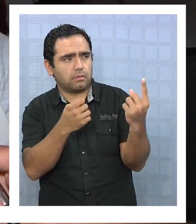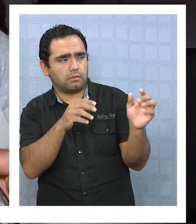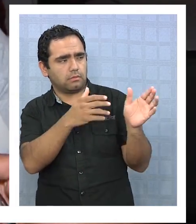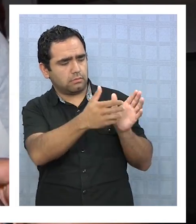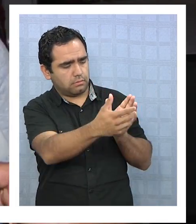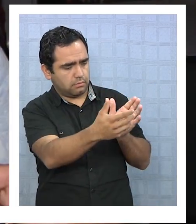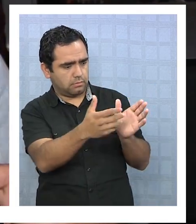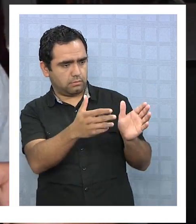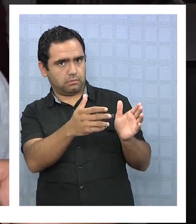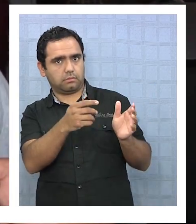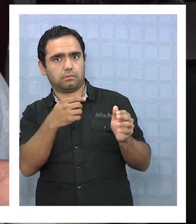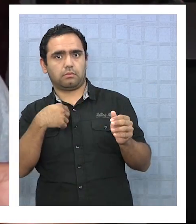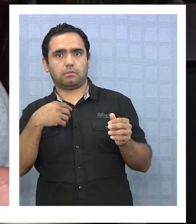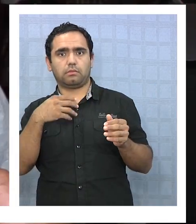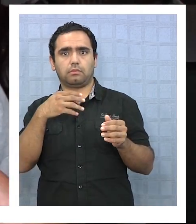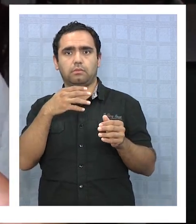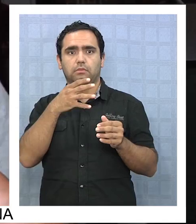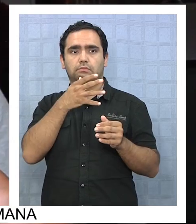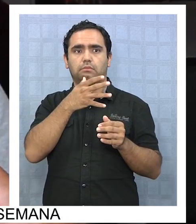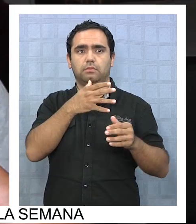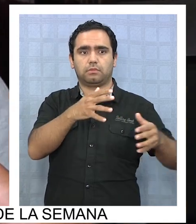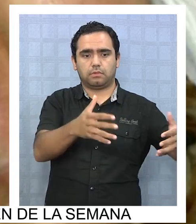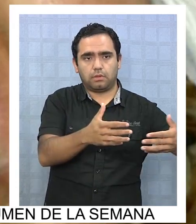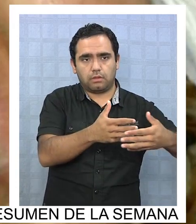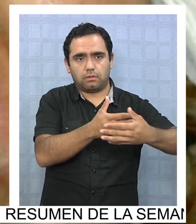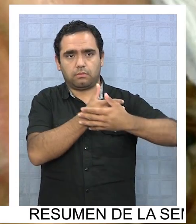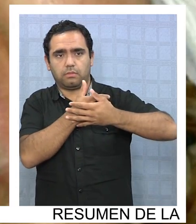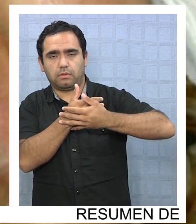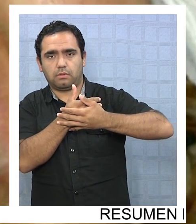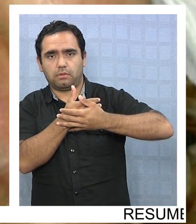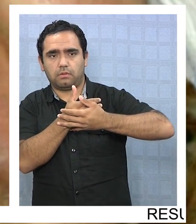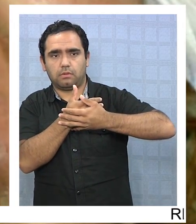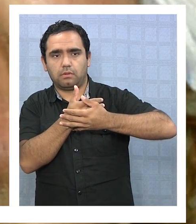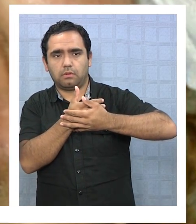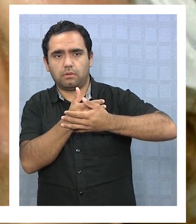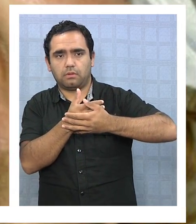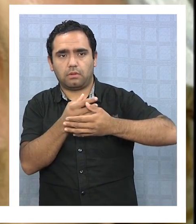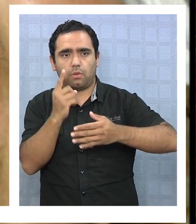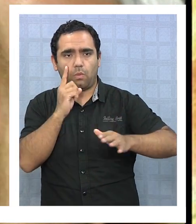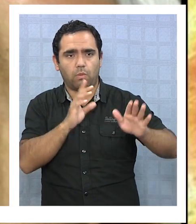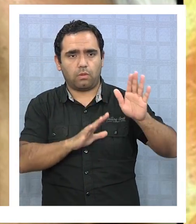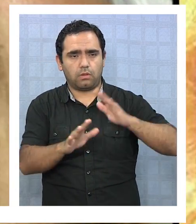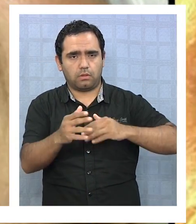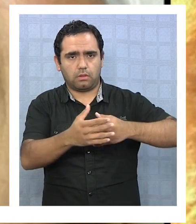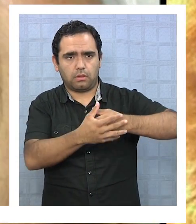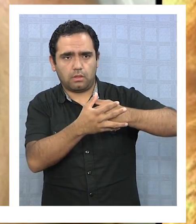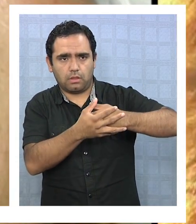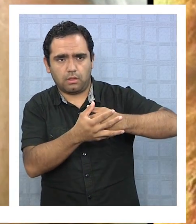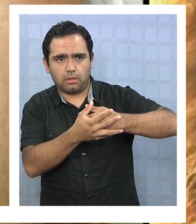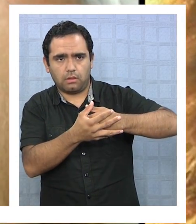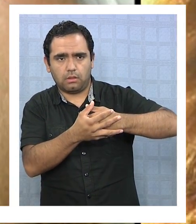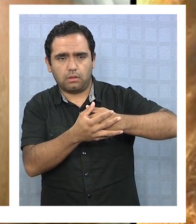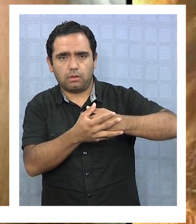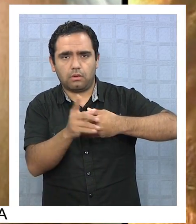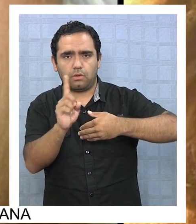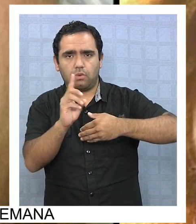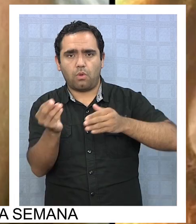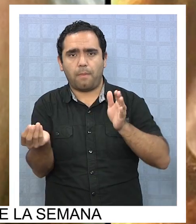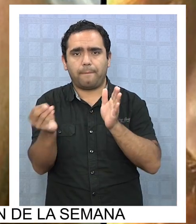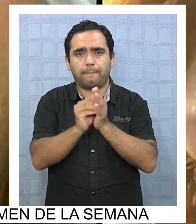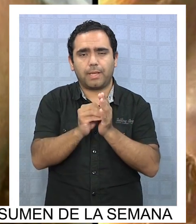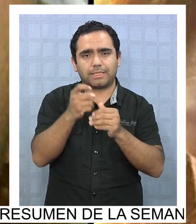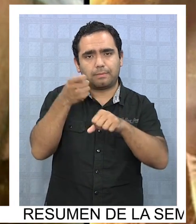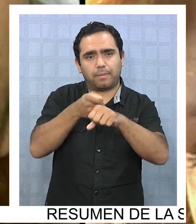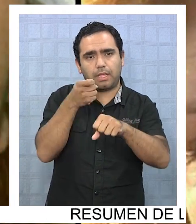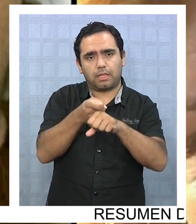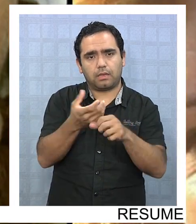quedé con la señora ahí, la señora en shock. Yo la tomé, prácticamente protegiéndola de que no le cayera más piedra.